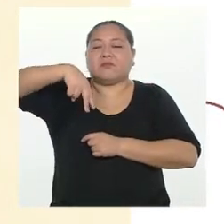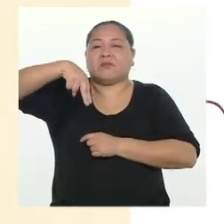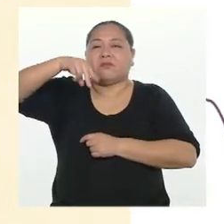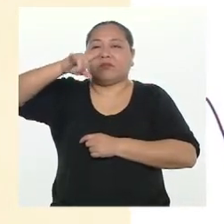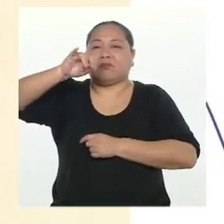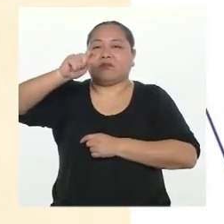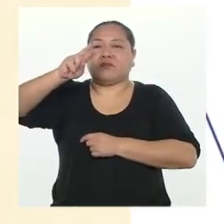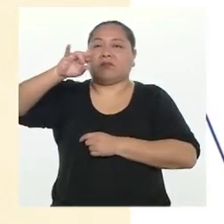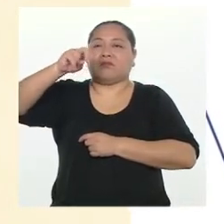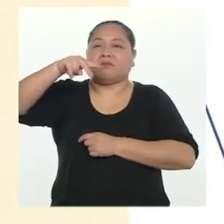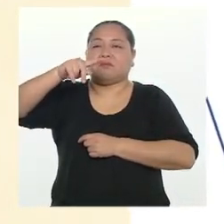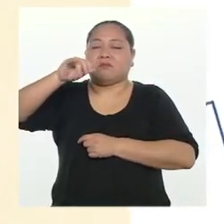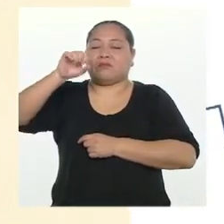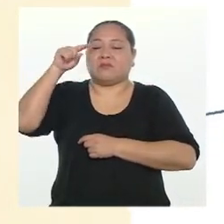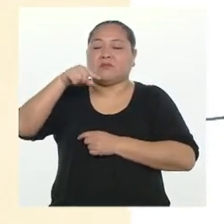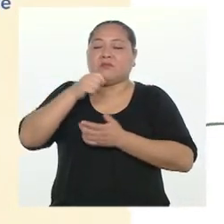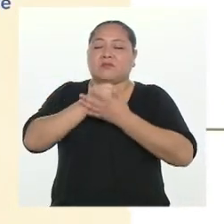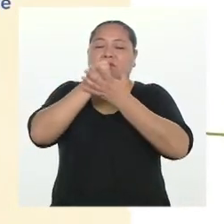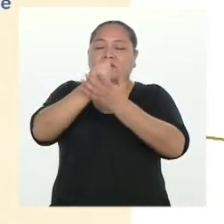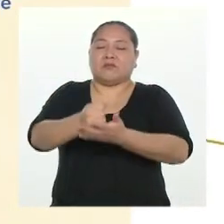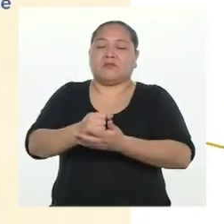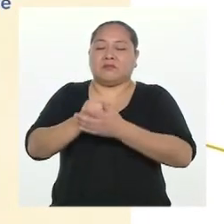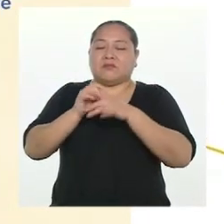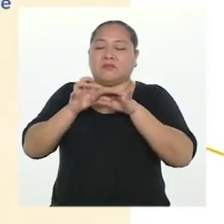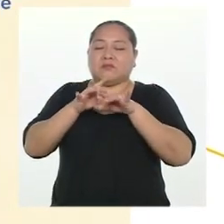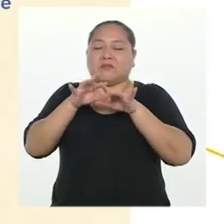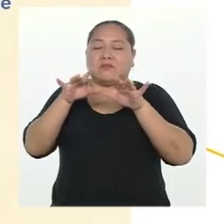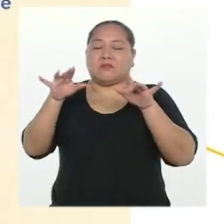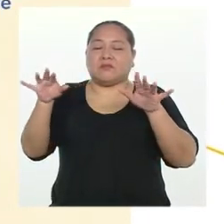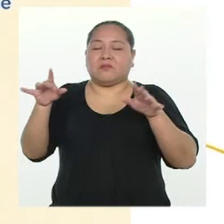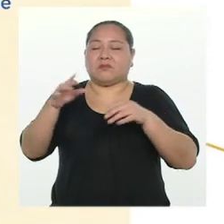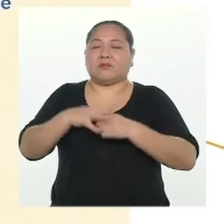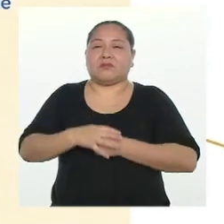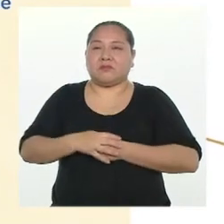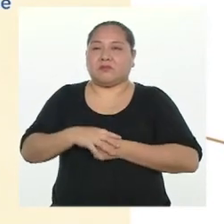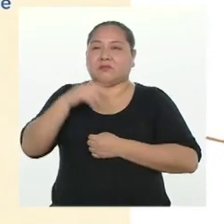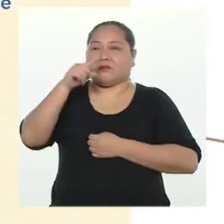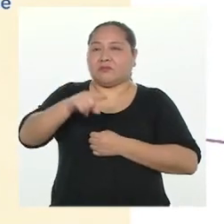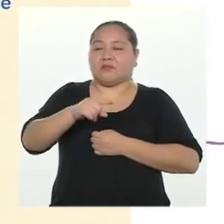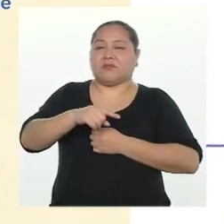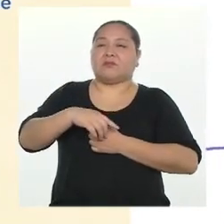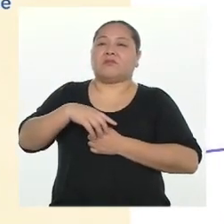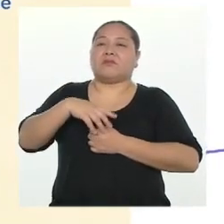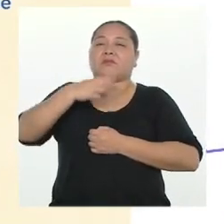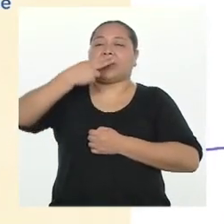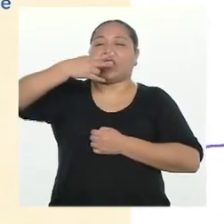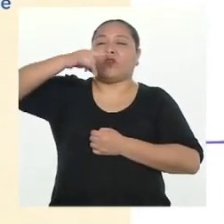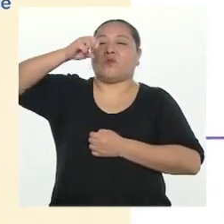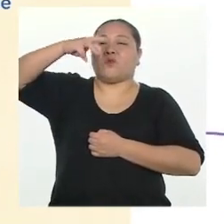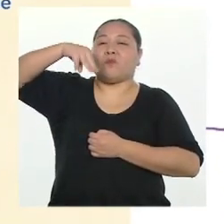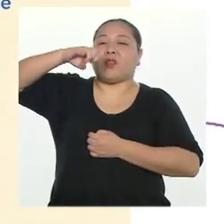de energía que ayuda a la propagación de la bacteria. La